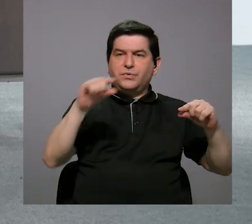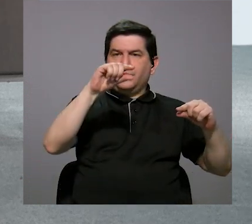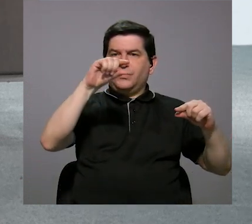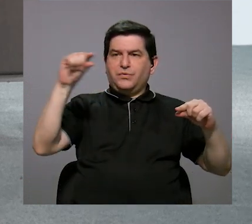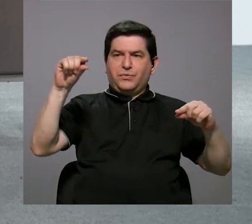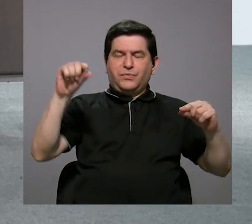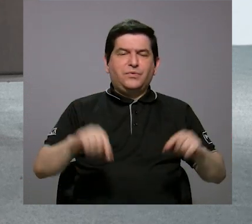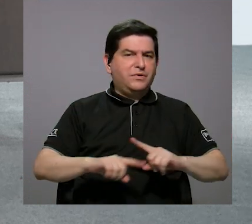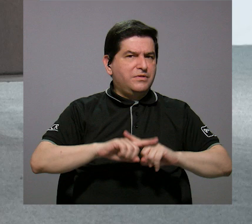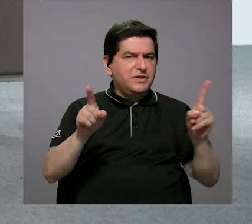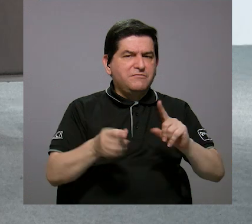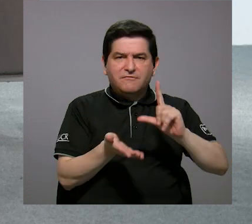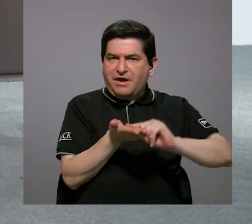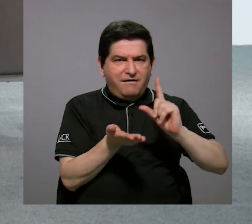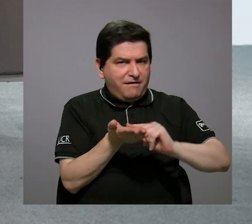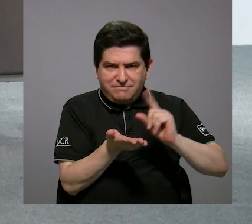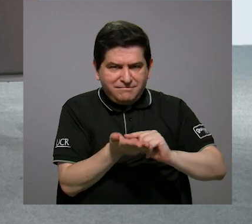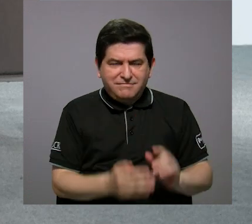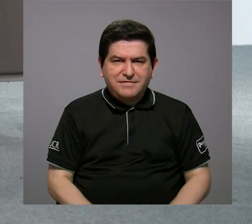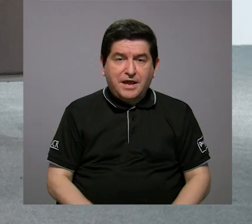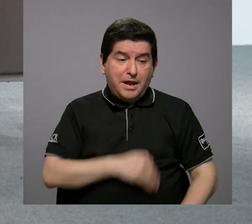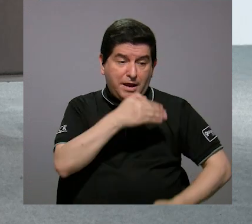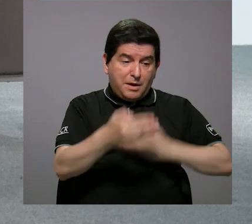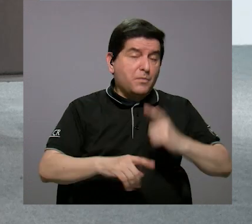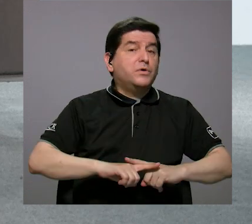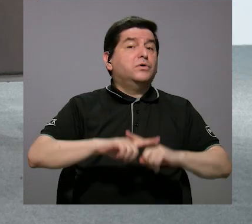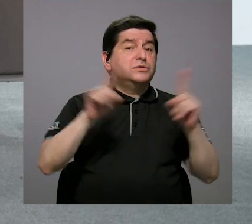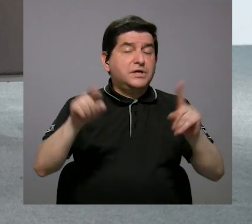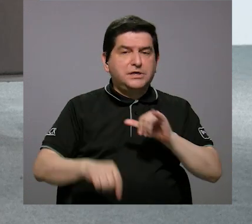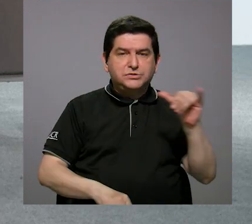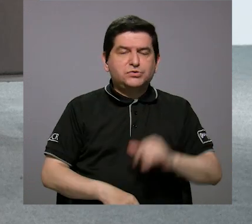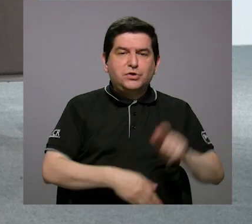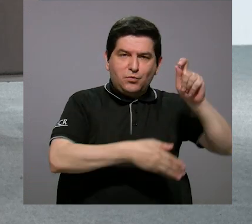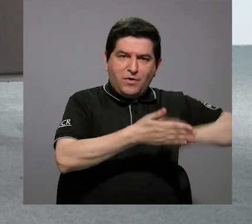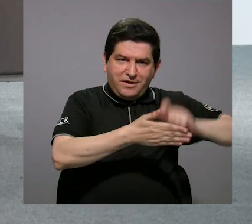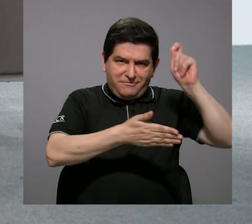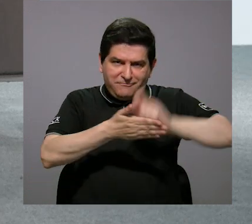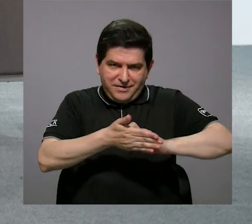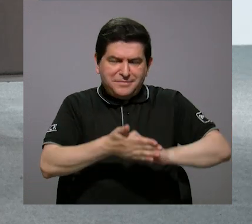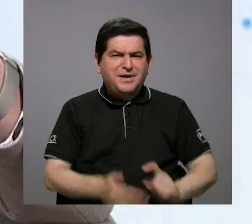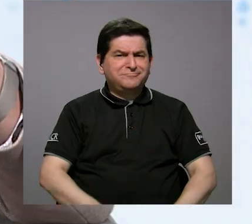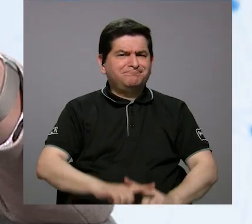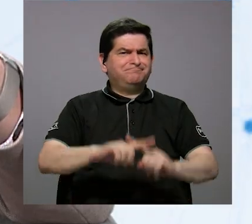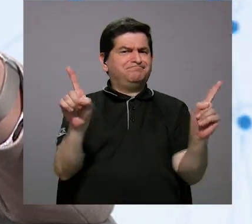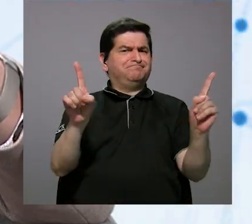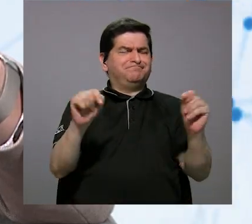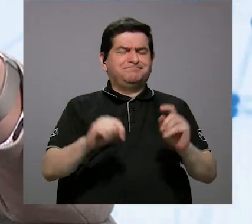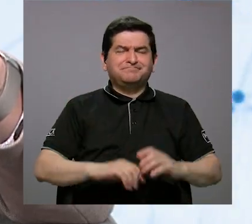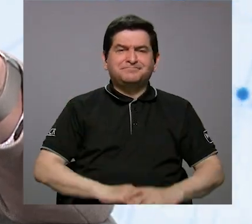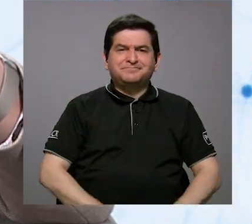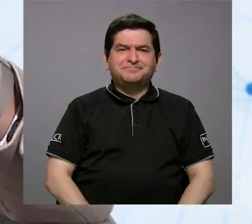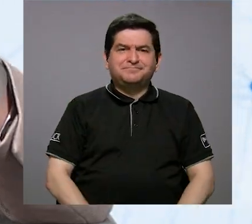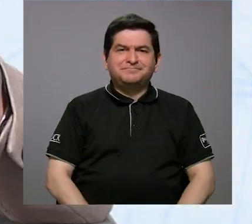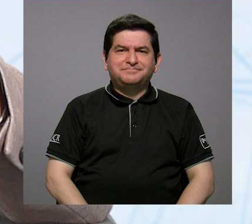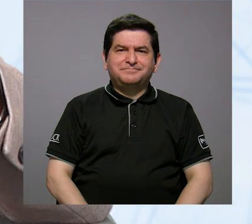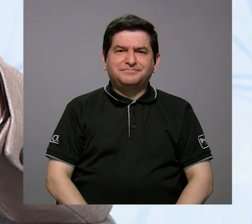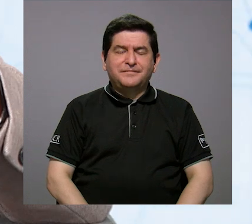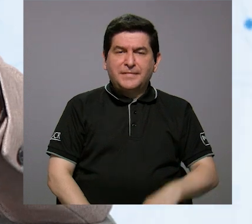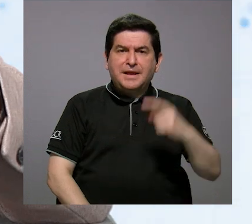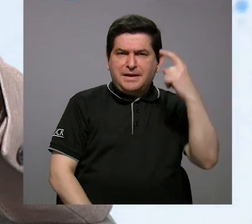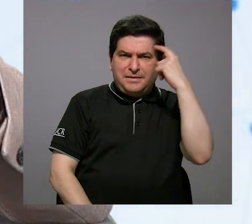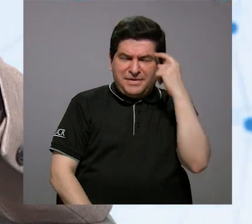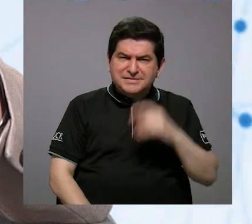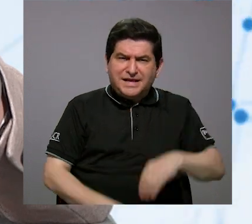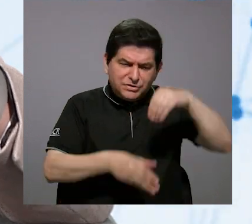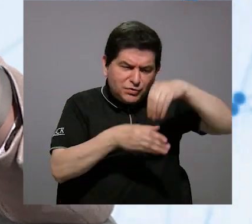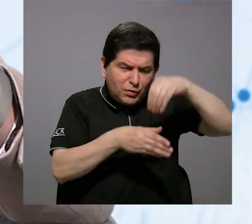tinta de la impresión, y eso nos indica que son procesos distintos. Igual las firmas son distintas en términos